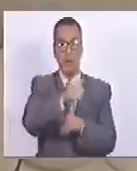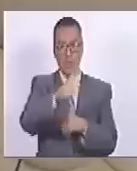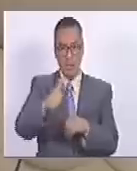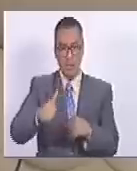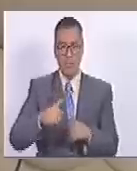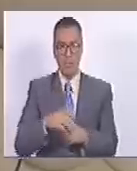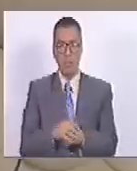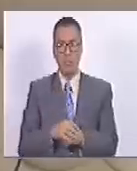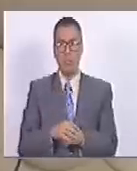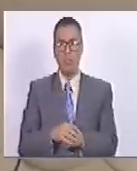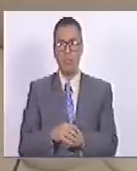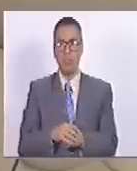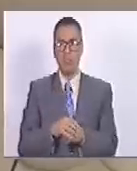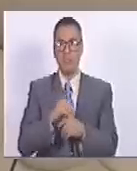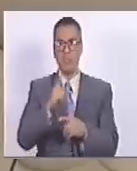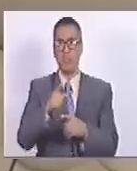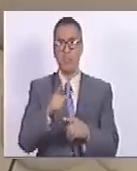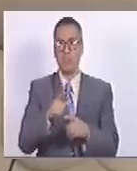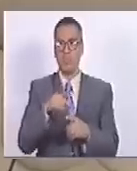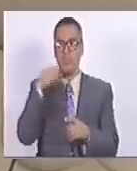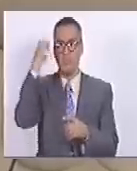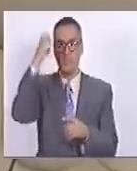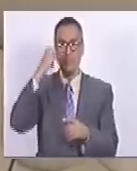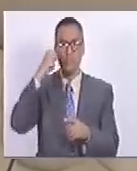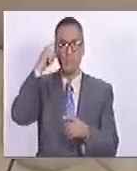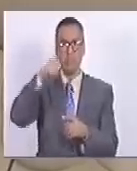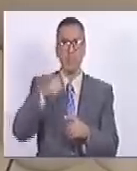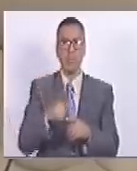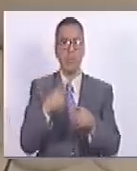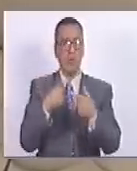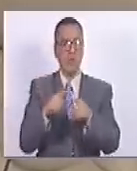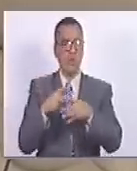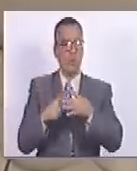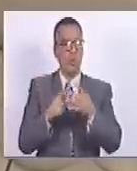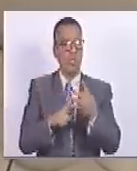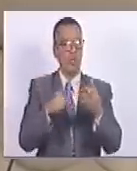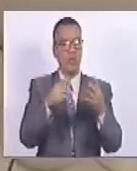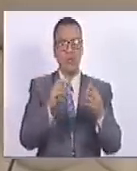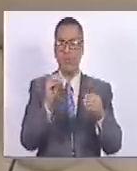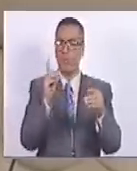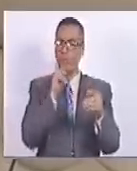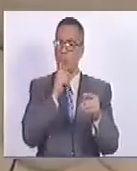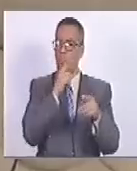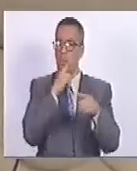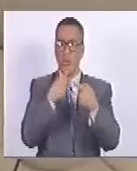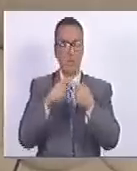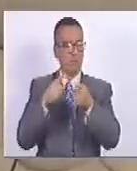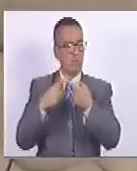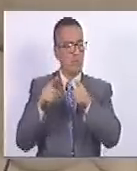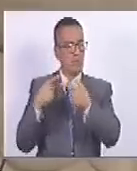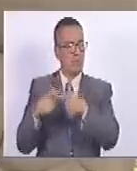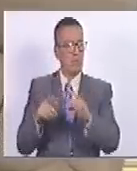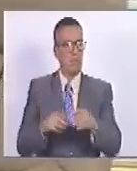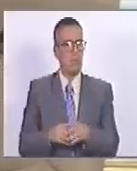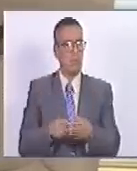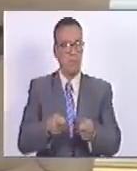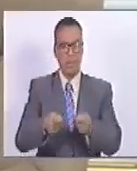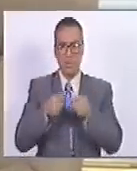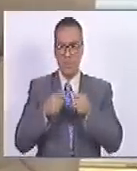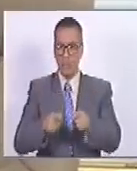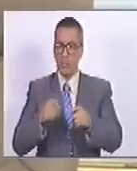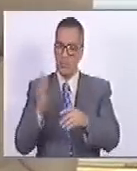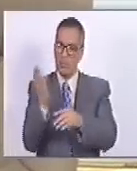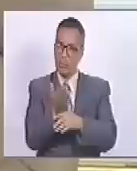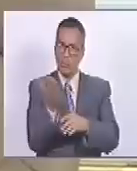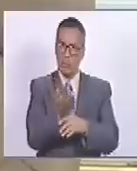vez que la vetusta Europa o cualquier imperio, llámese como se llame, intente